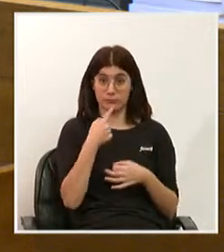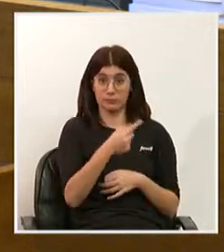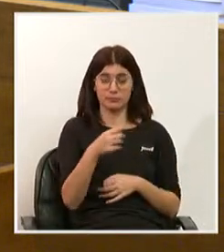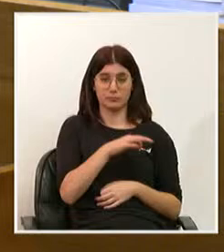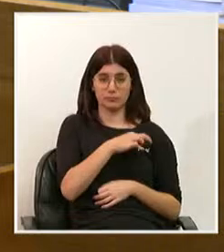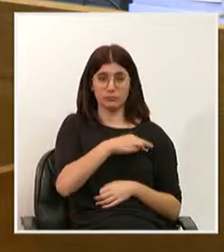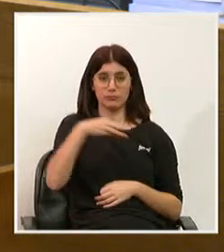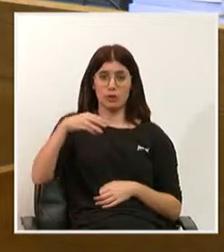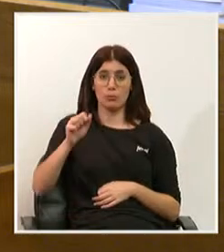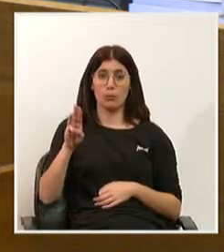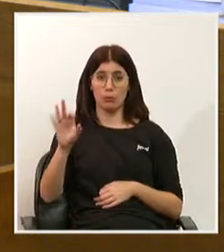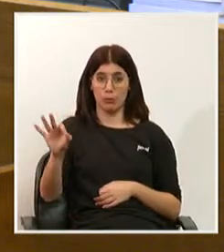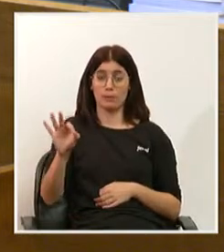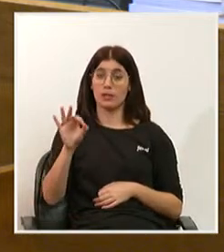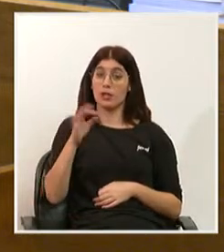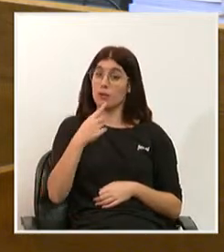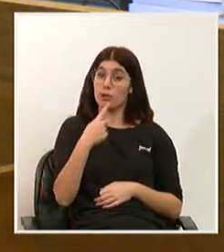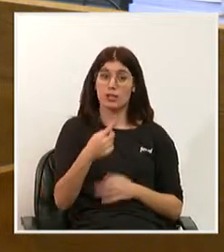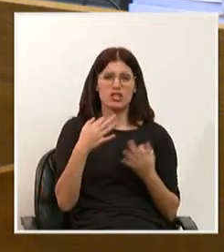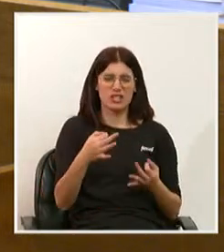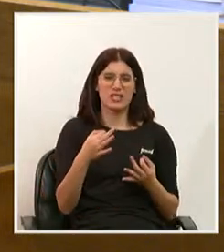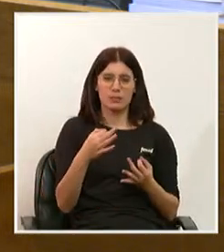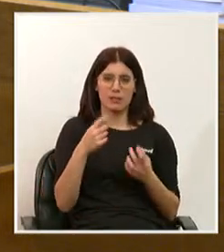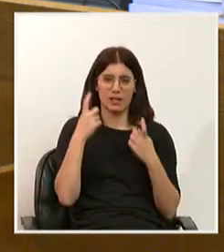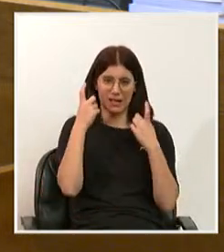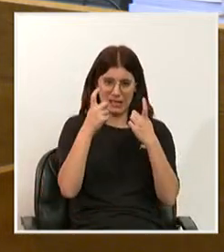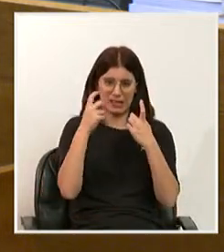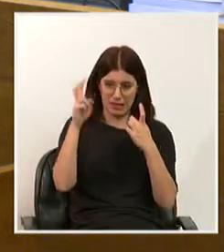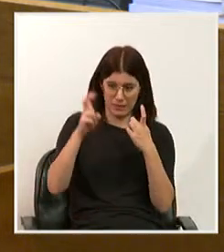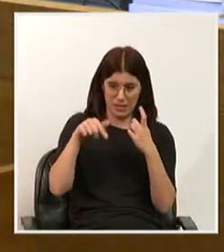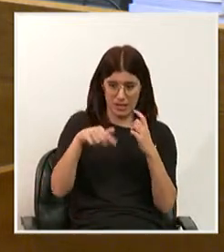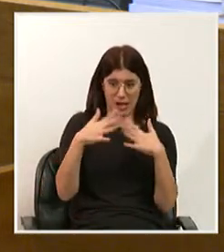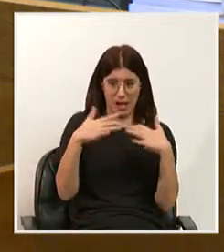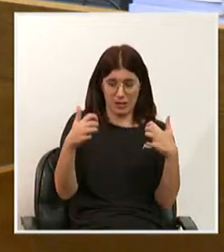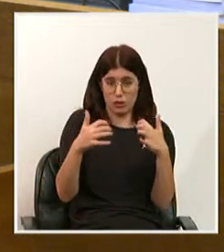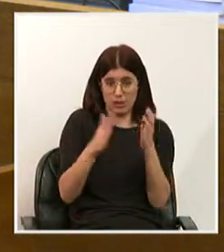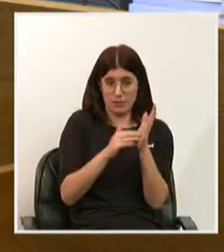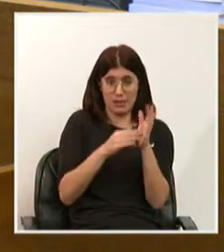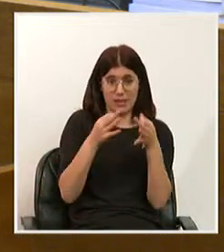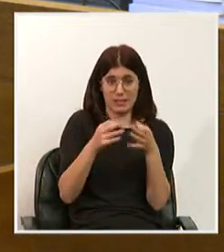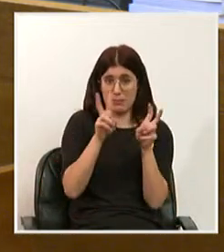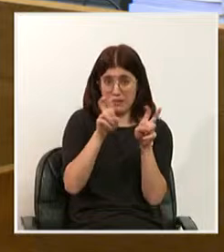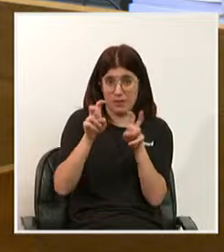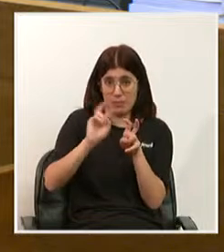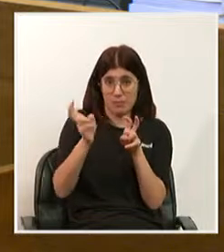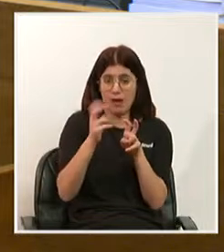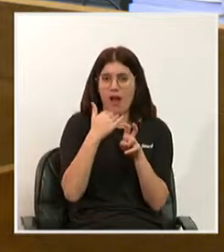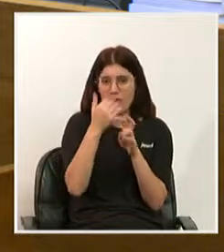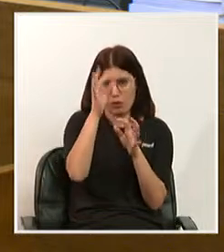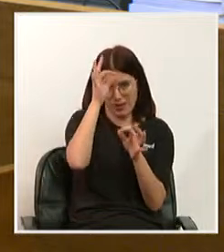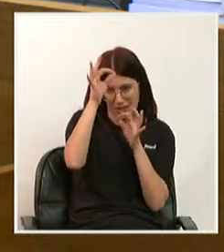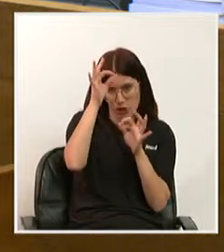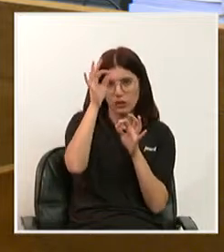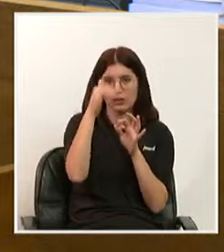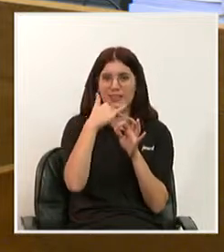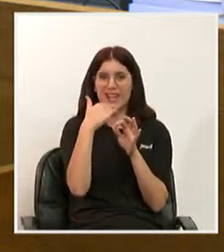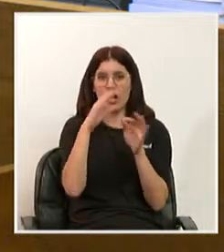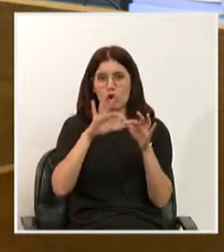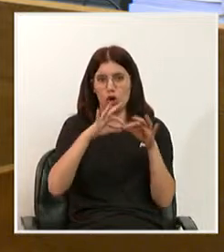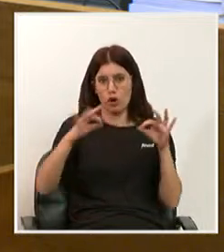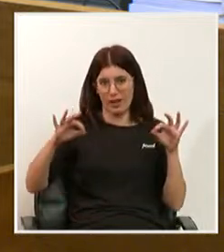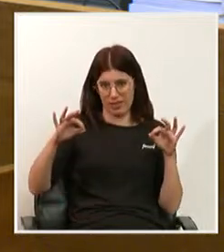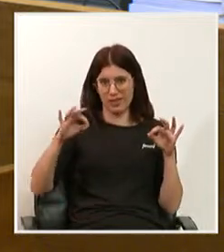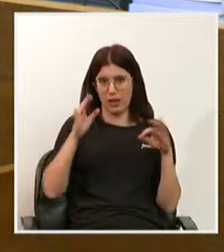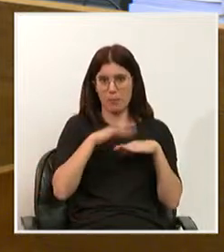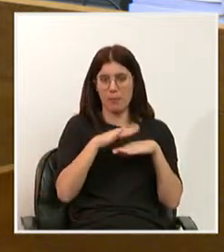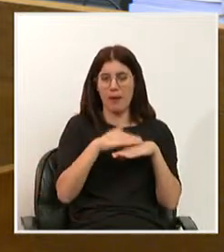que hay que intentar venir a hablar a las cortes valencianas de este o de cualquier otro tema con algo de rigor y con algo de coherencia para tener